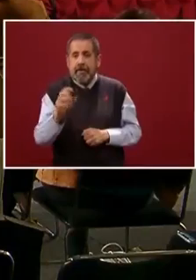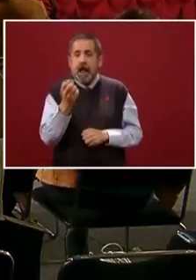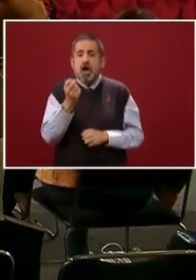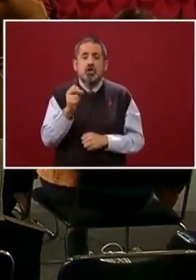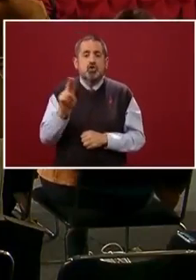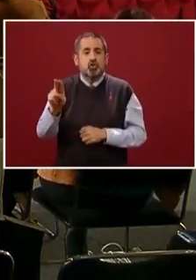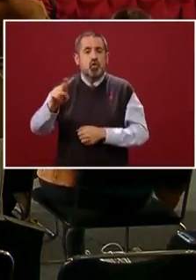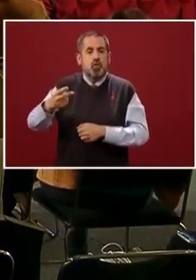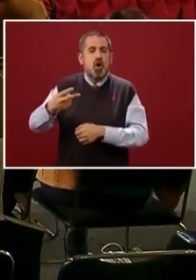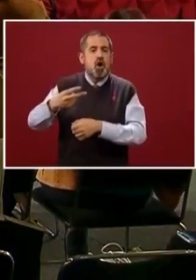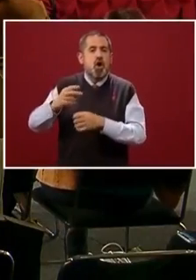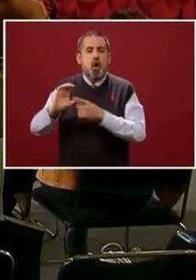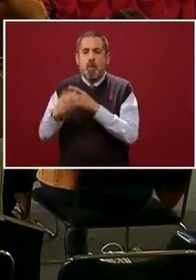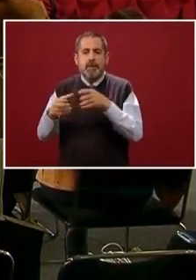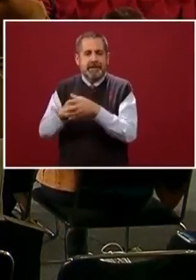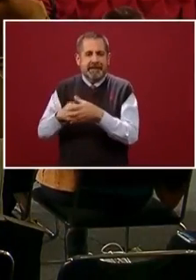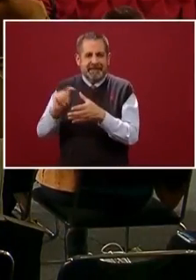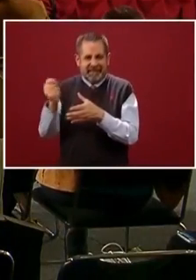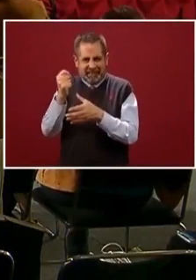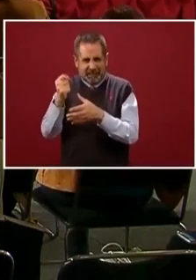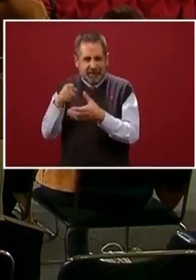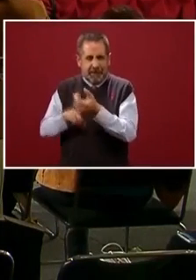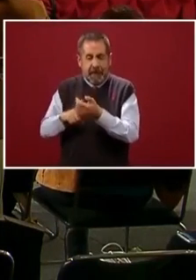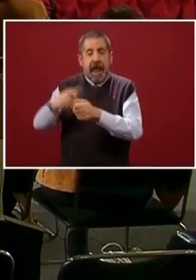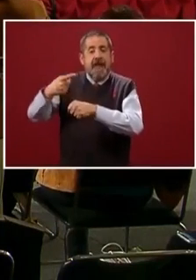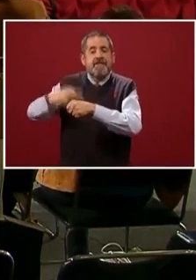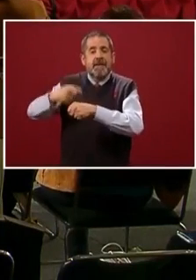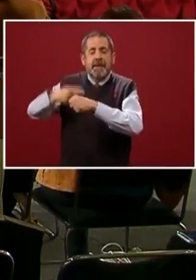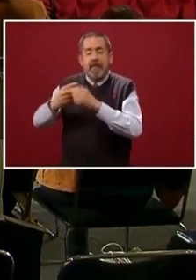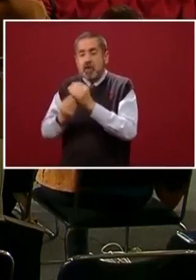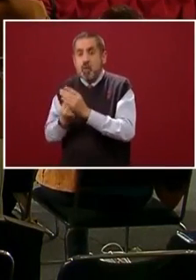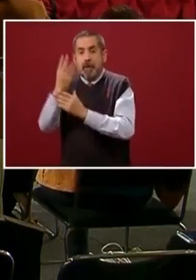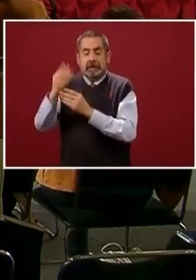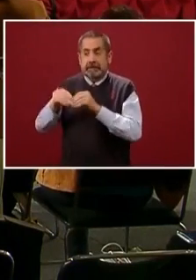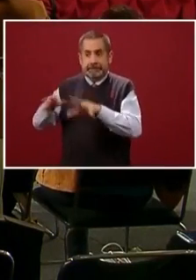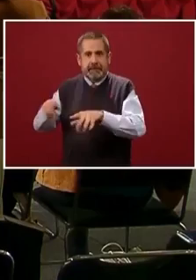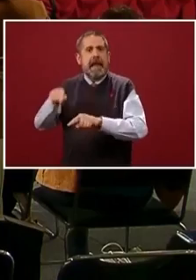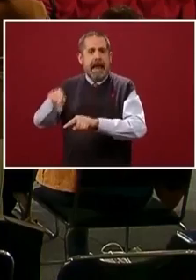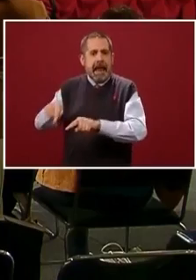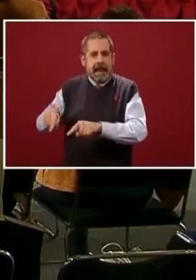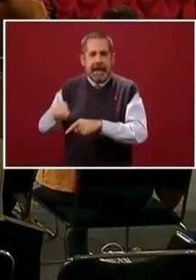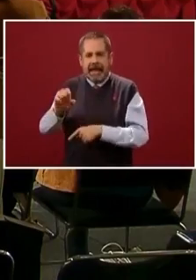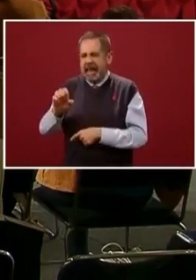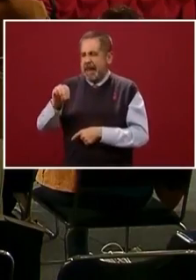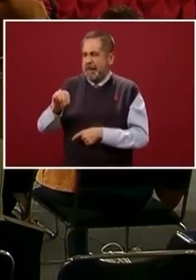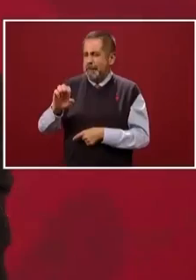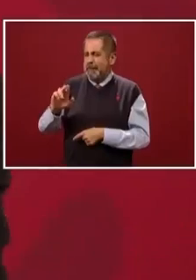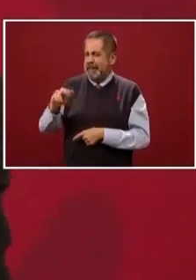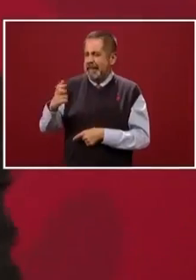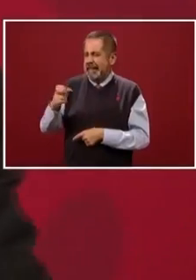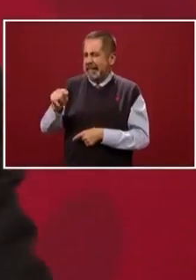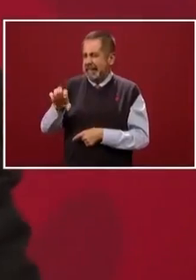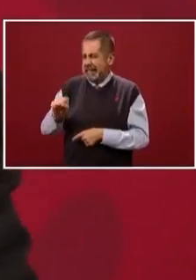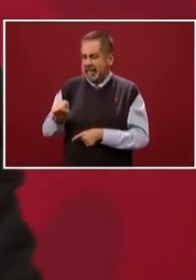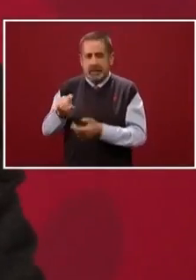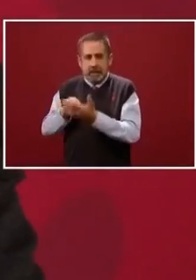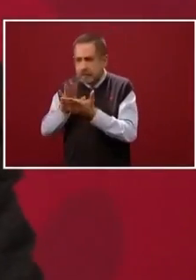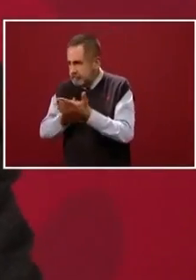técnicos, específicamente el subcomité de enfermedades emergentes, son convalidadas, son